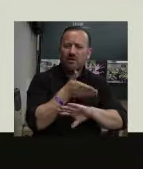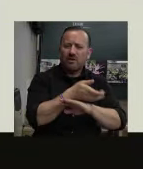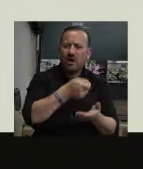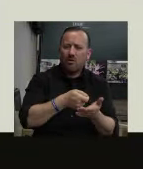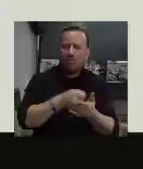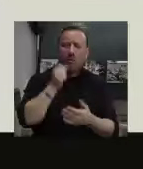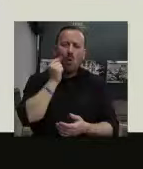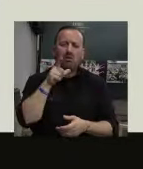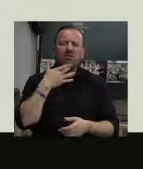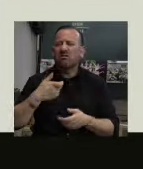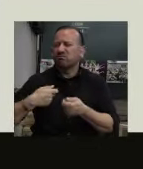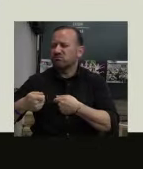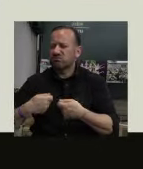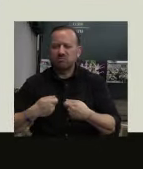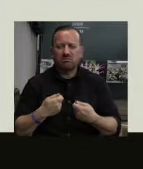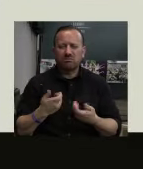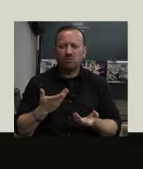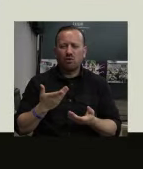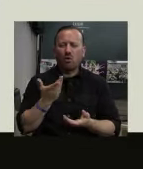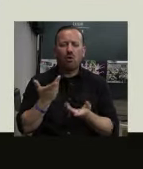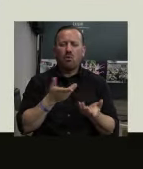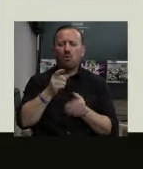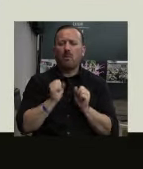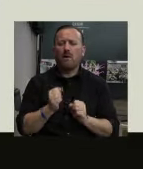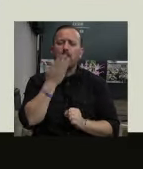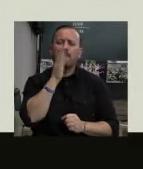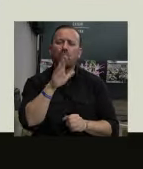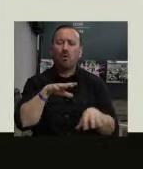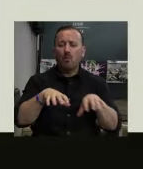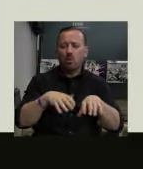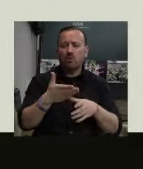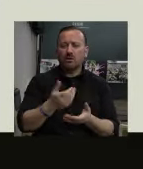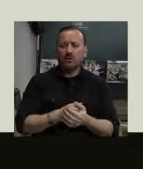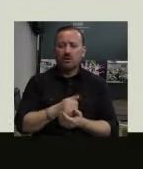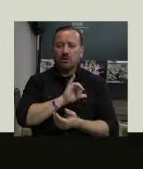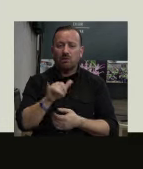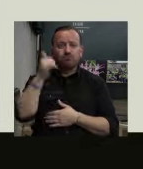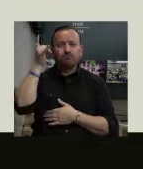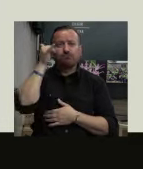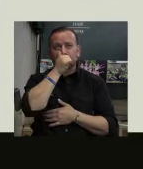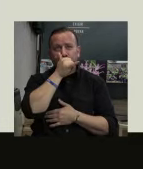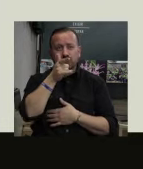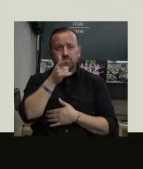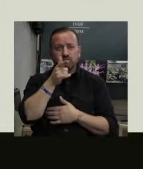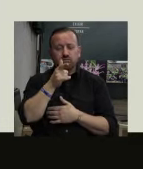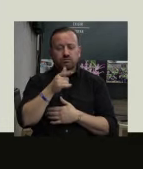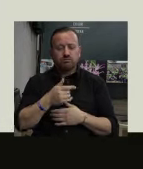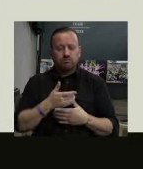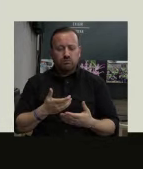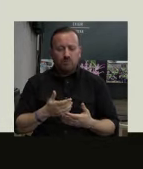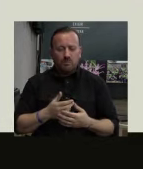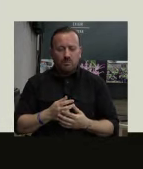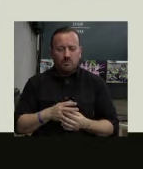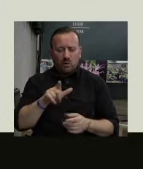mercado Cómo puedes mejorar tu producto Pues con el tiempo te vas a volver un commodity más Cuando